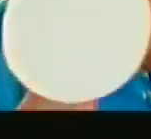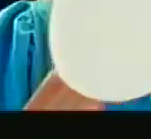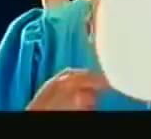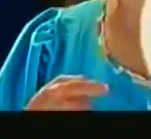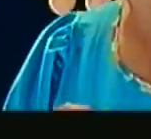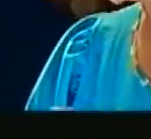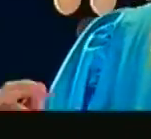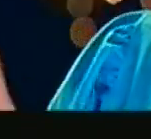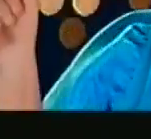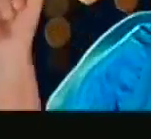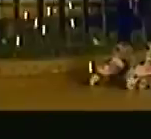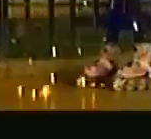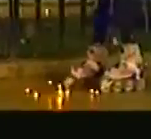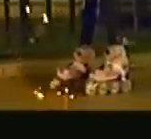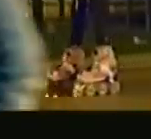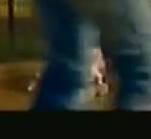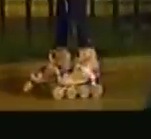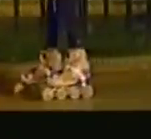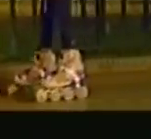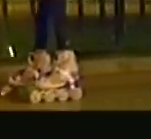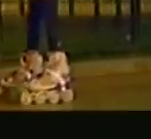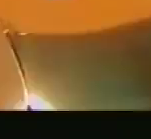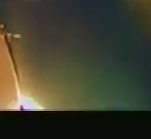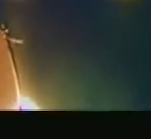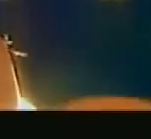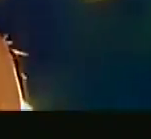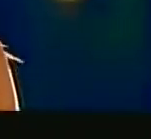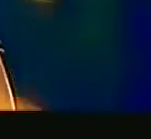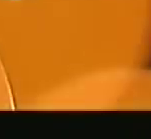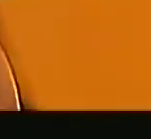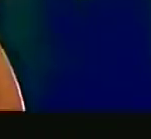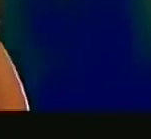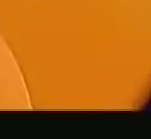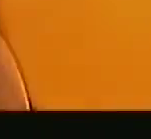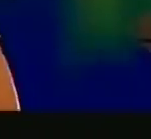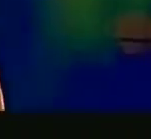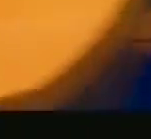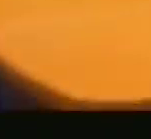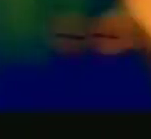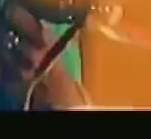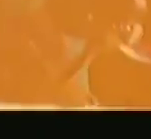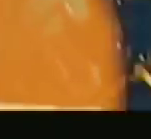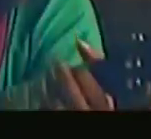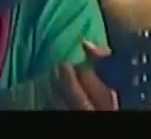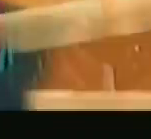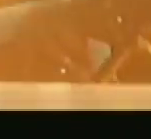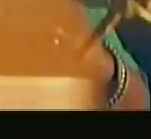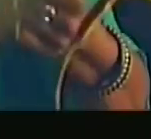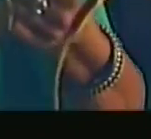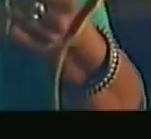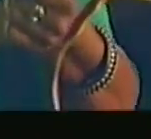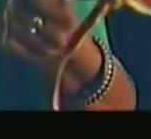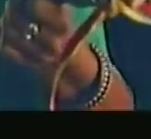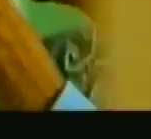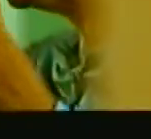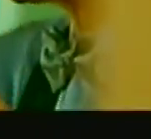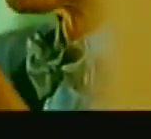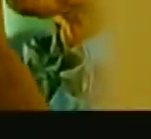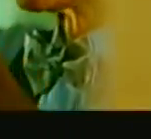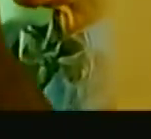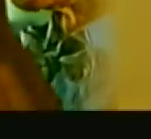Navidad. Mi parranda está mirando cómo se abrieron las flores y hasta los tambores pretenden